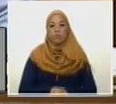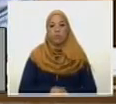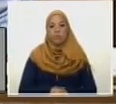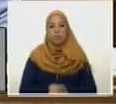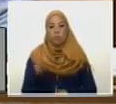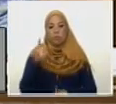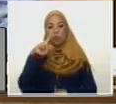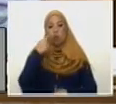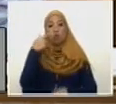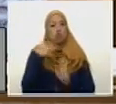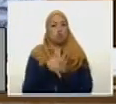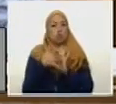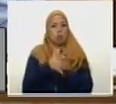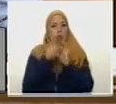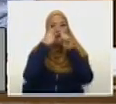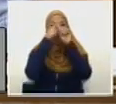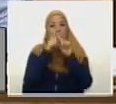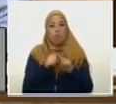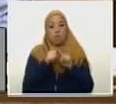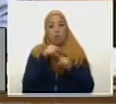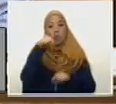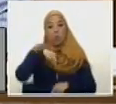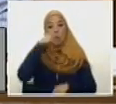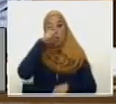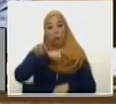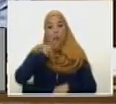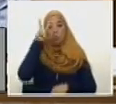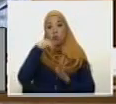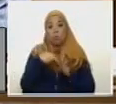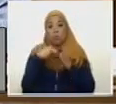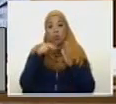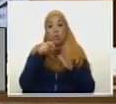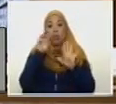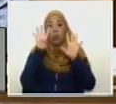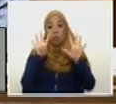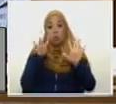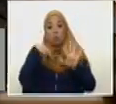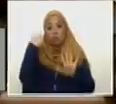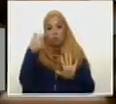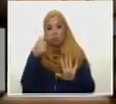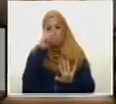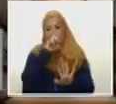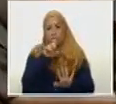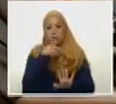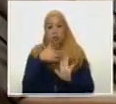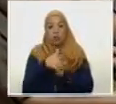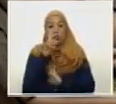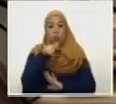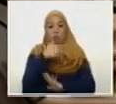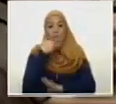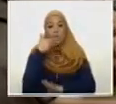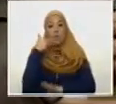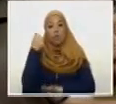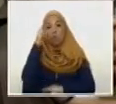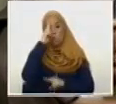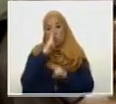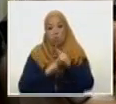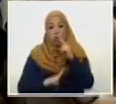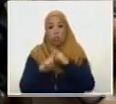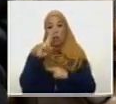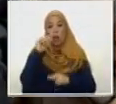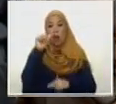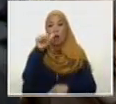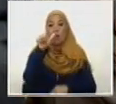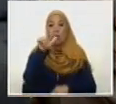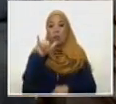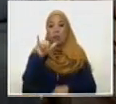del presupuesto para este año. Y tenemos también, y creo que este es el mejor homenaje que podemos hacerle a Alí hoy,